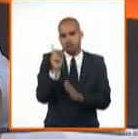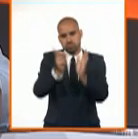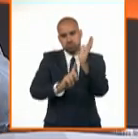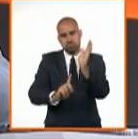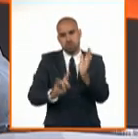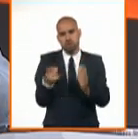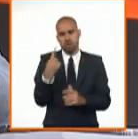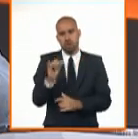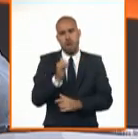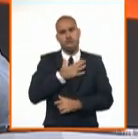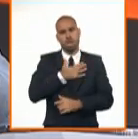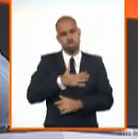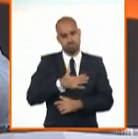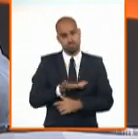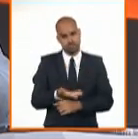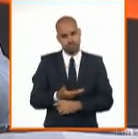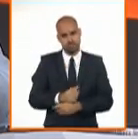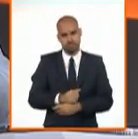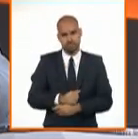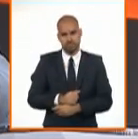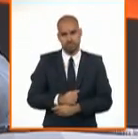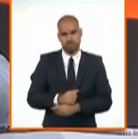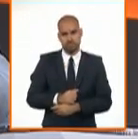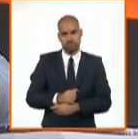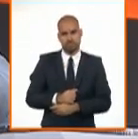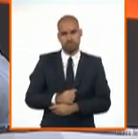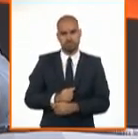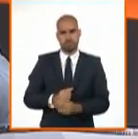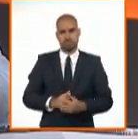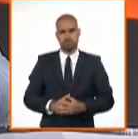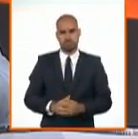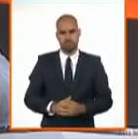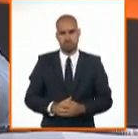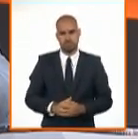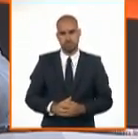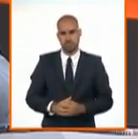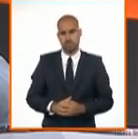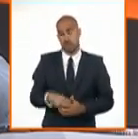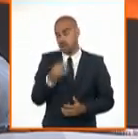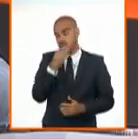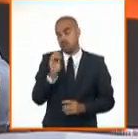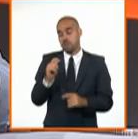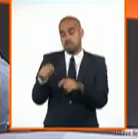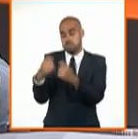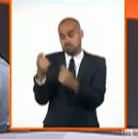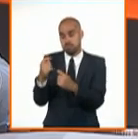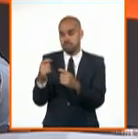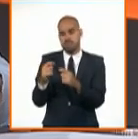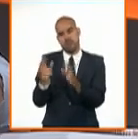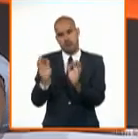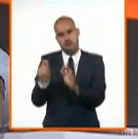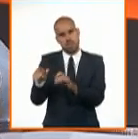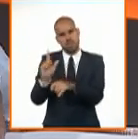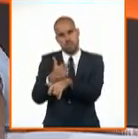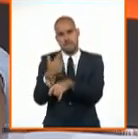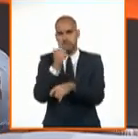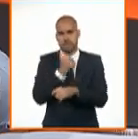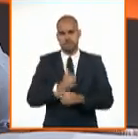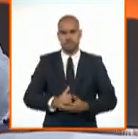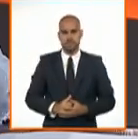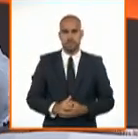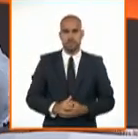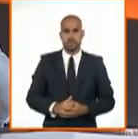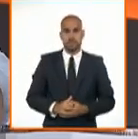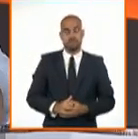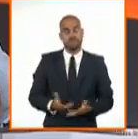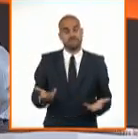que no vamos a tener una salida imprevista en los próximos días o en el momento que más que más se requiere lamentablemente nosotros